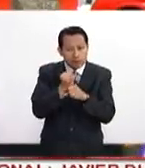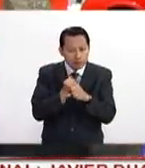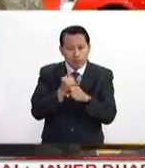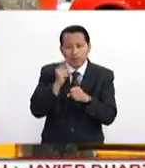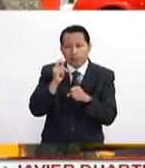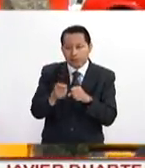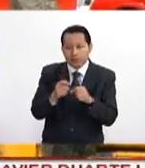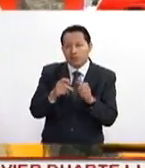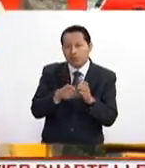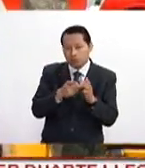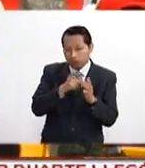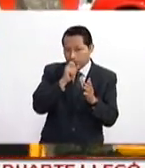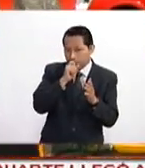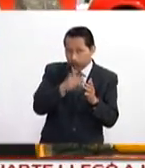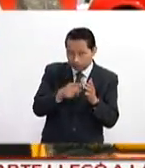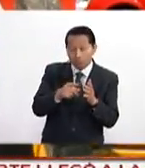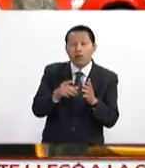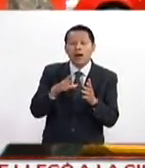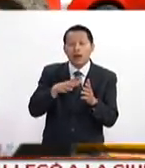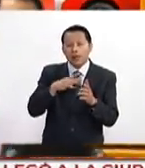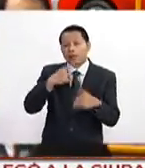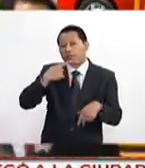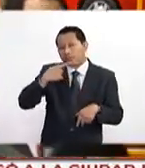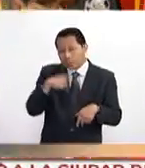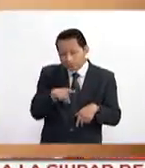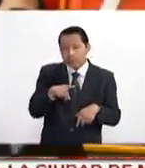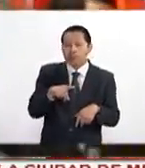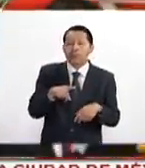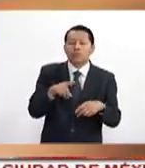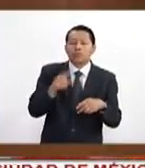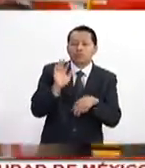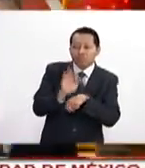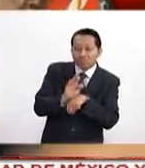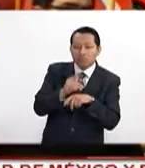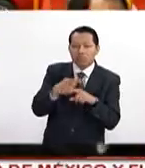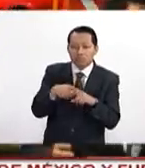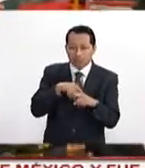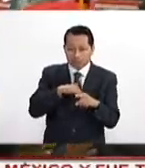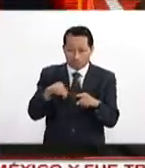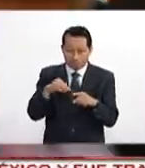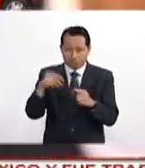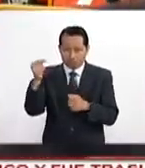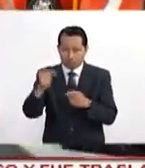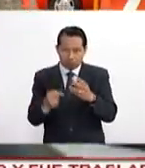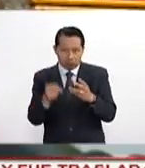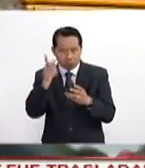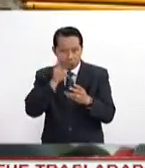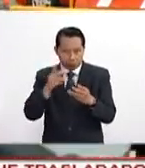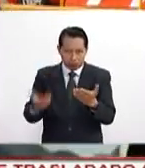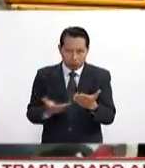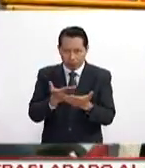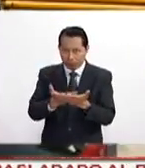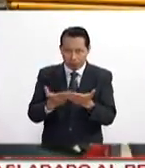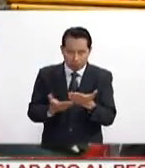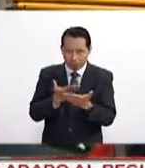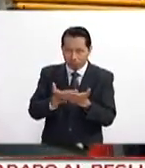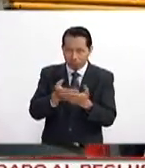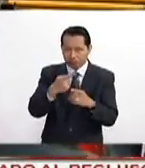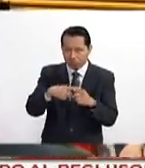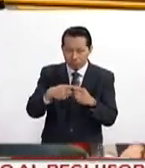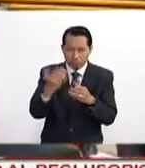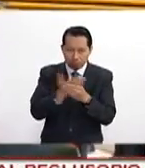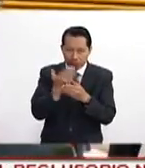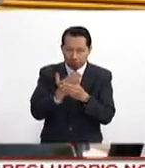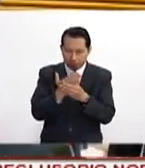partes nuevamente aportarán elementos o datos de prueba para determinar definitivamente el Ministerio Público si están